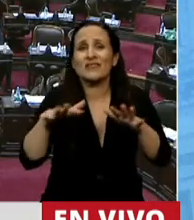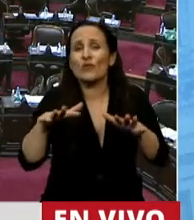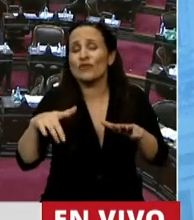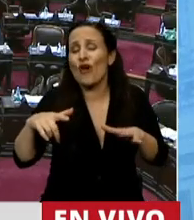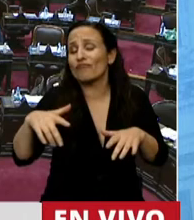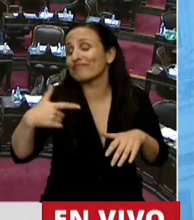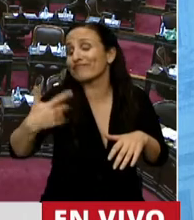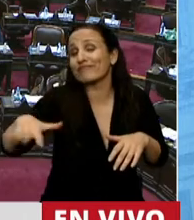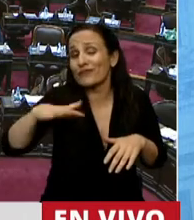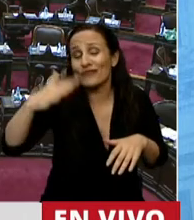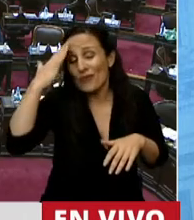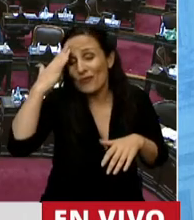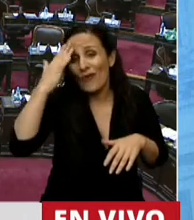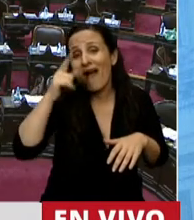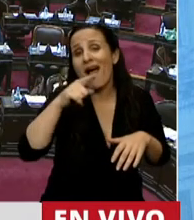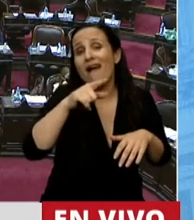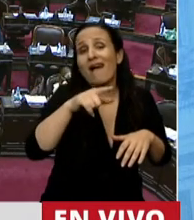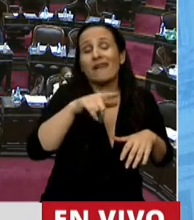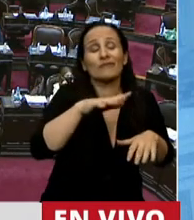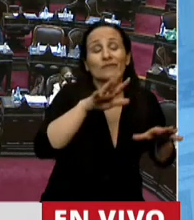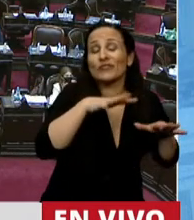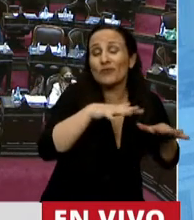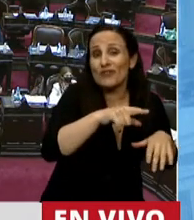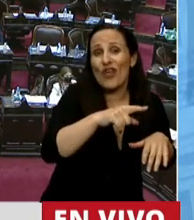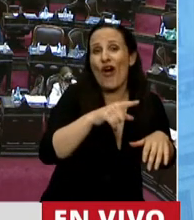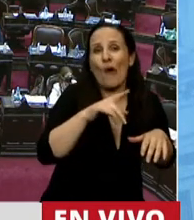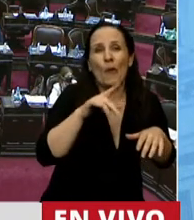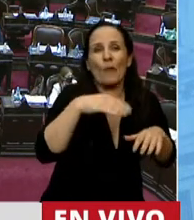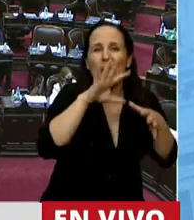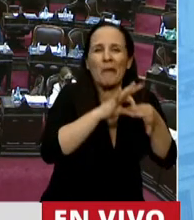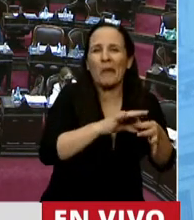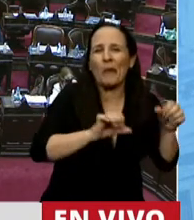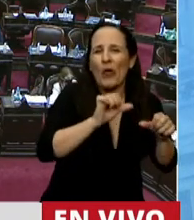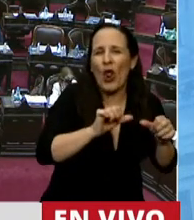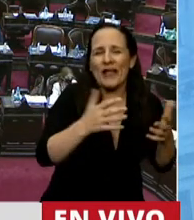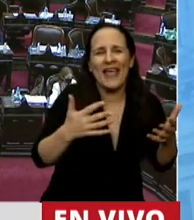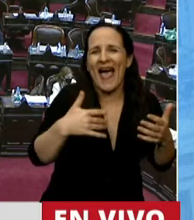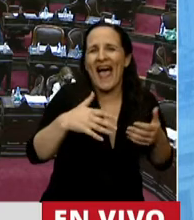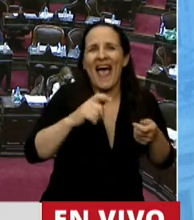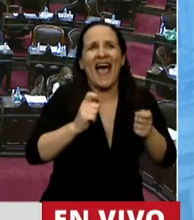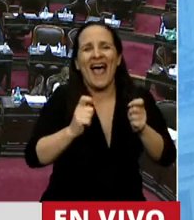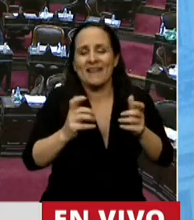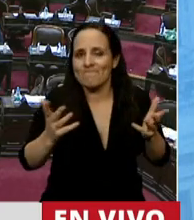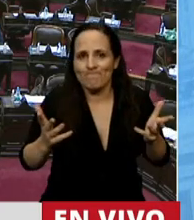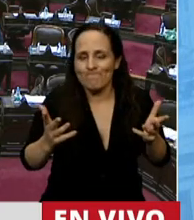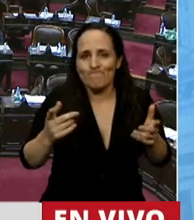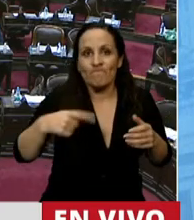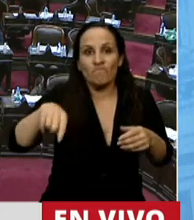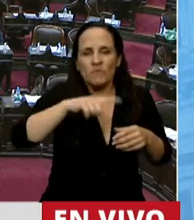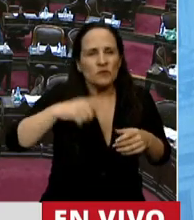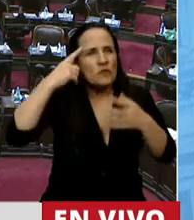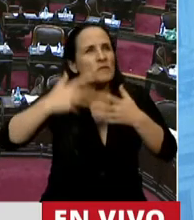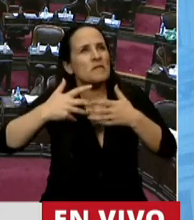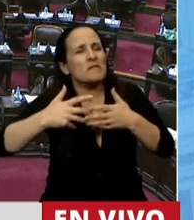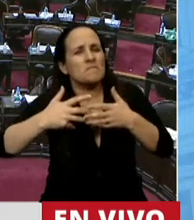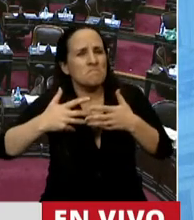no cambian con la rapidez que nosotros deseáramos y las reflexiones que ayudaron a establecer no han